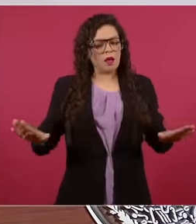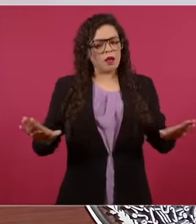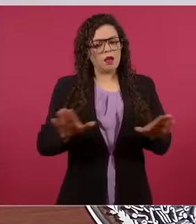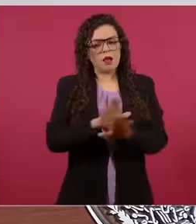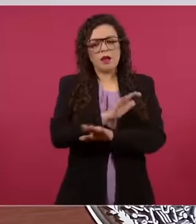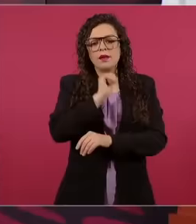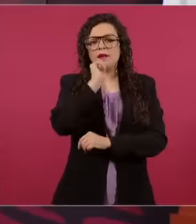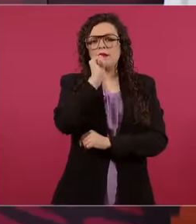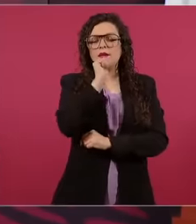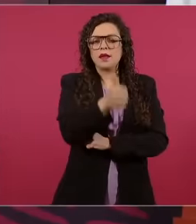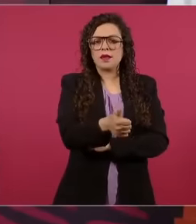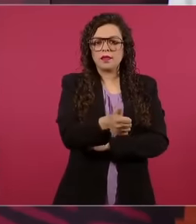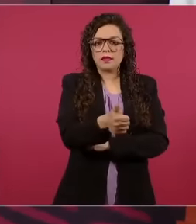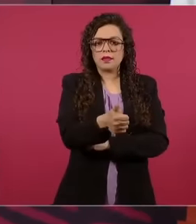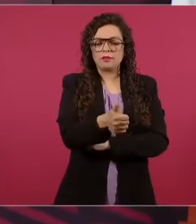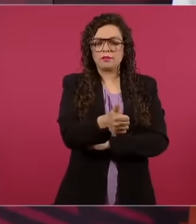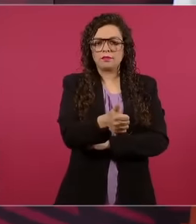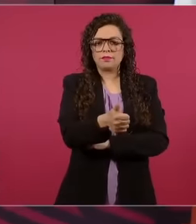y que sigamos